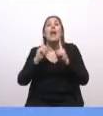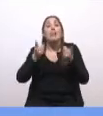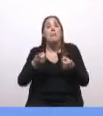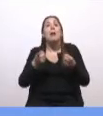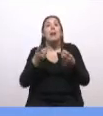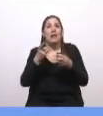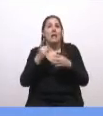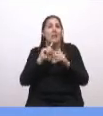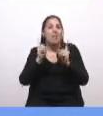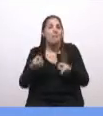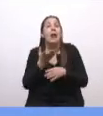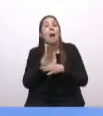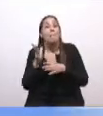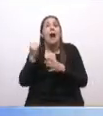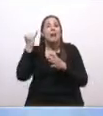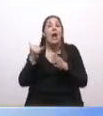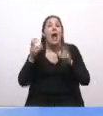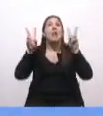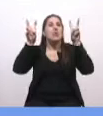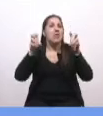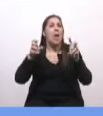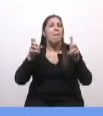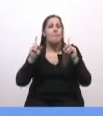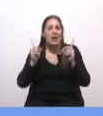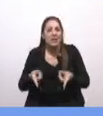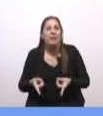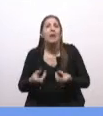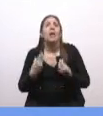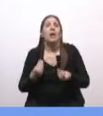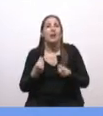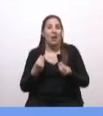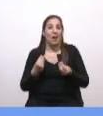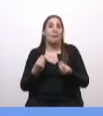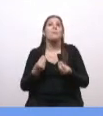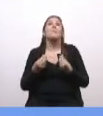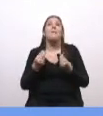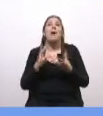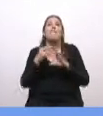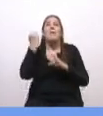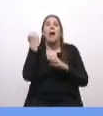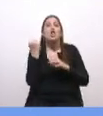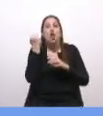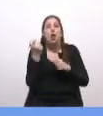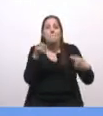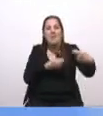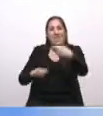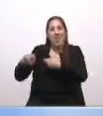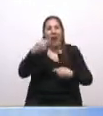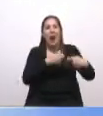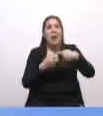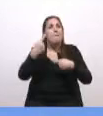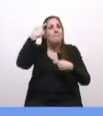tenemos en nuestra agenda que es que contribuye a la economía circular está pensando en todas las